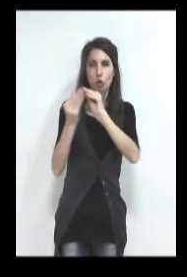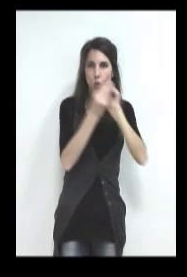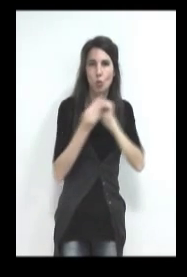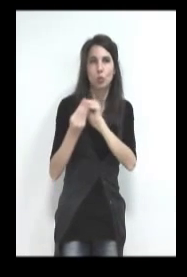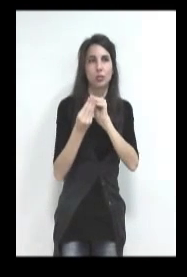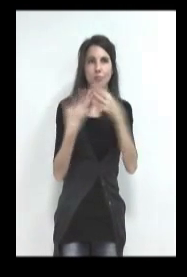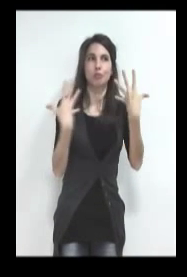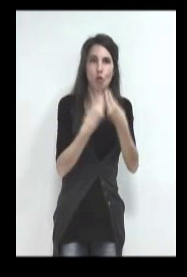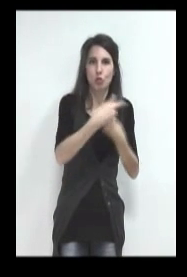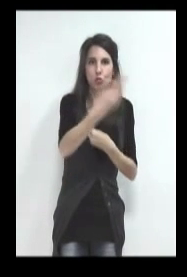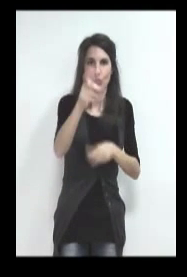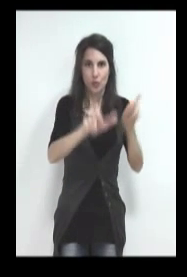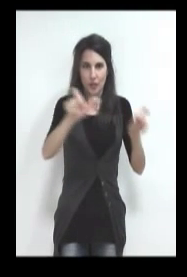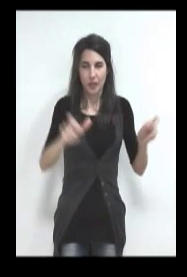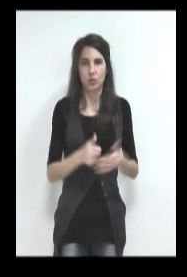ciudadanos.